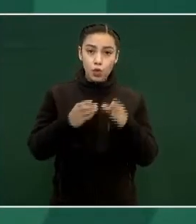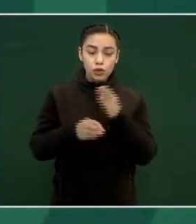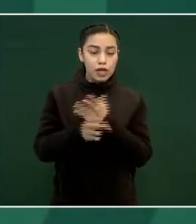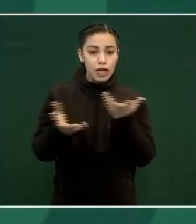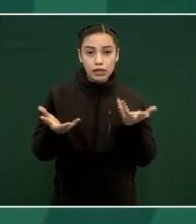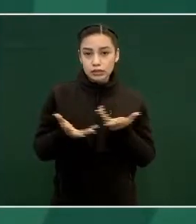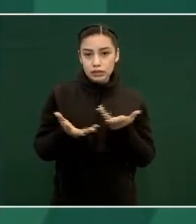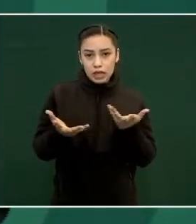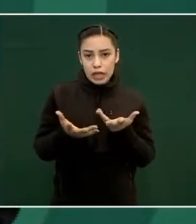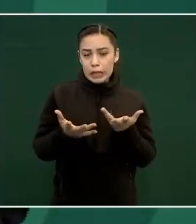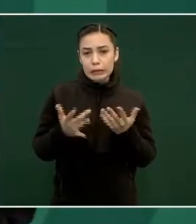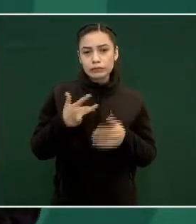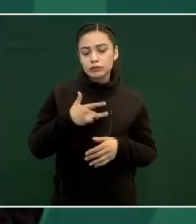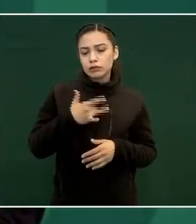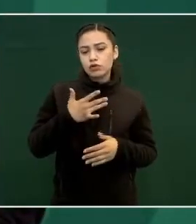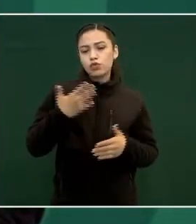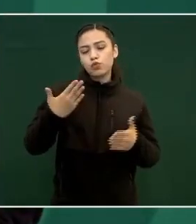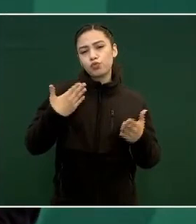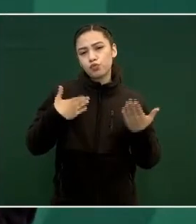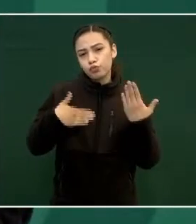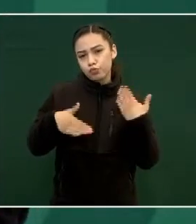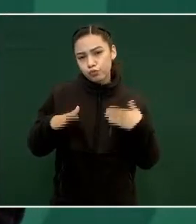y se cansan